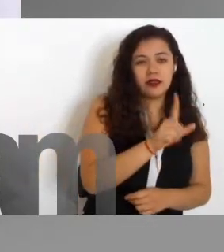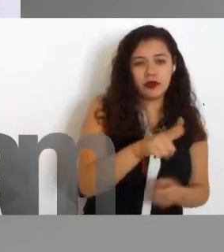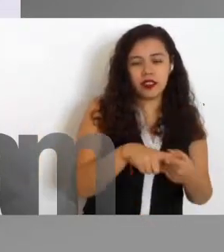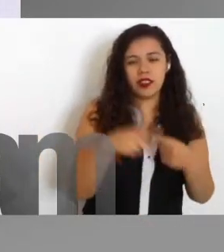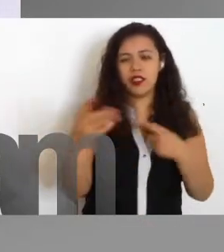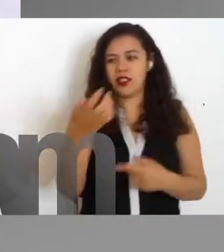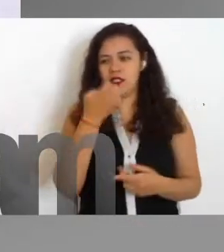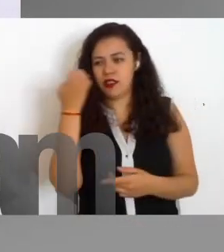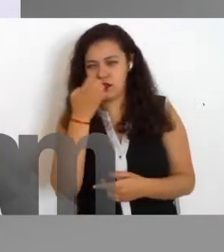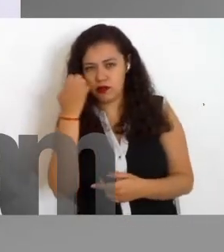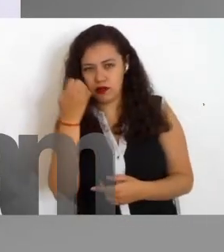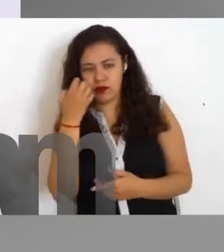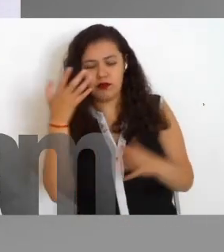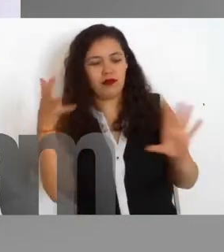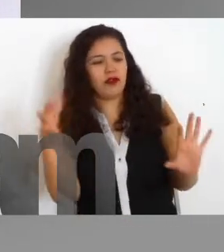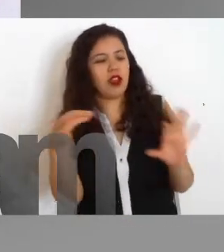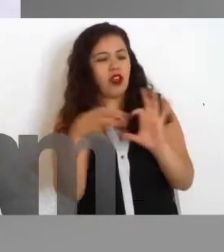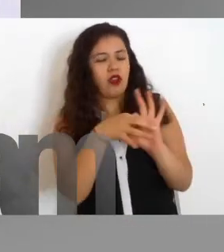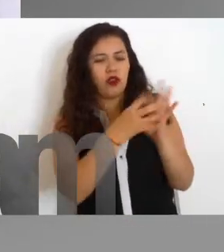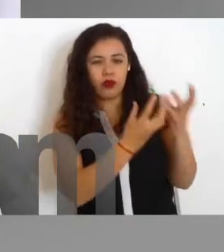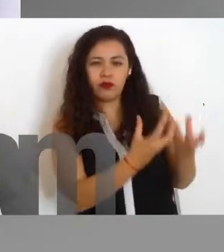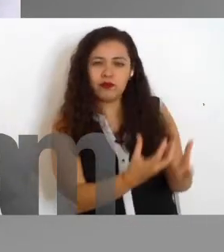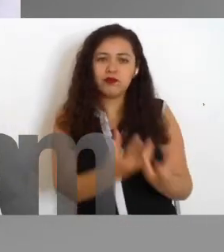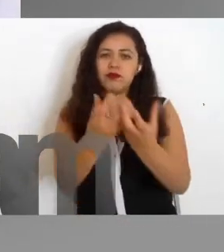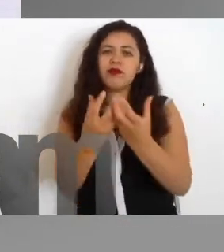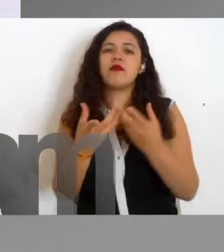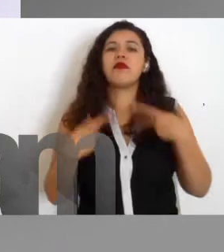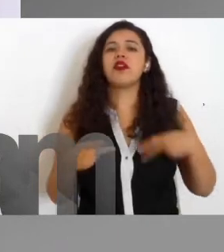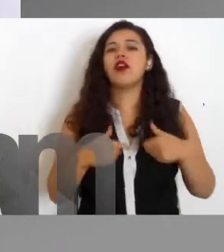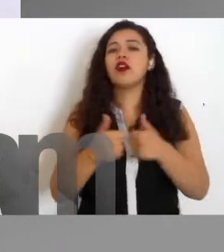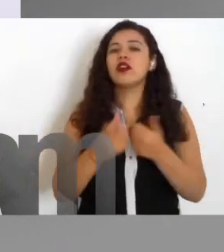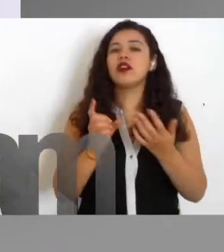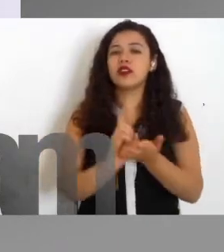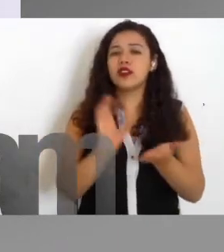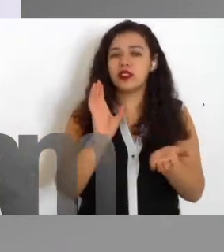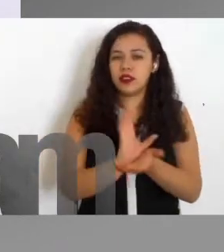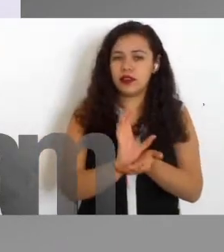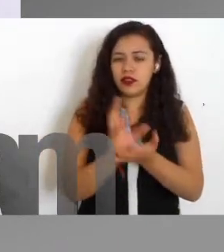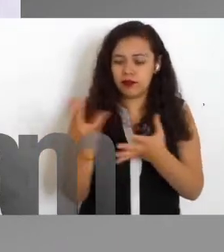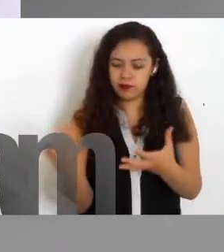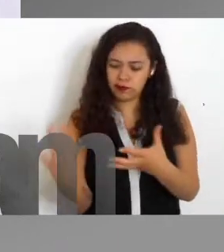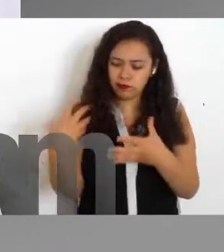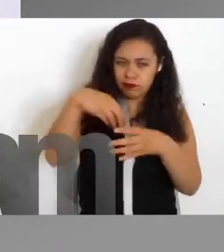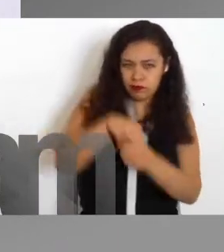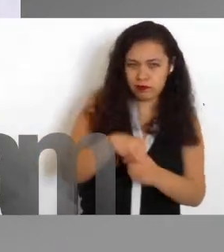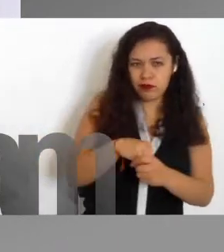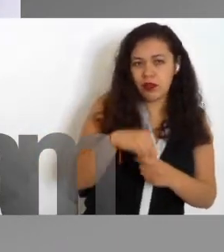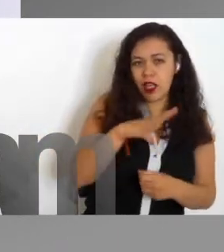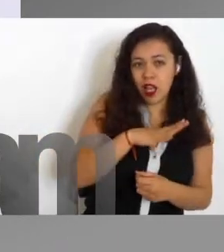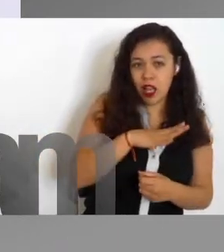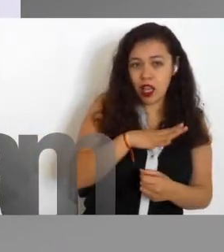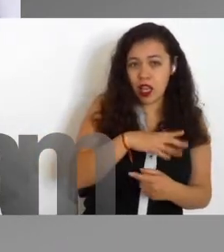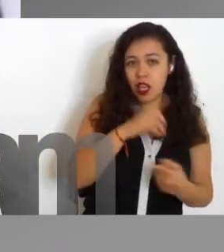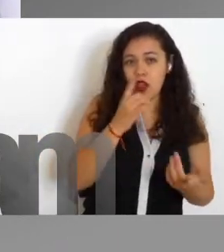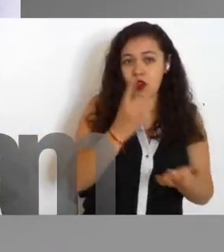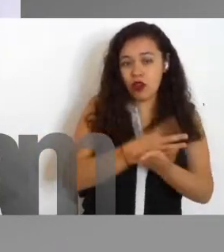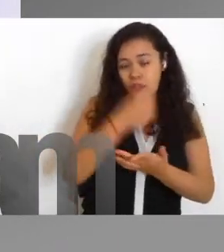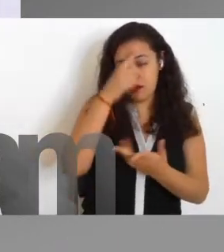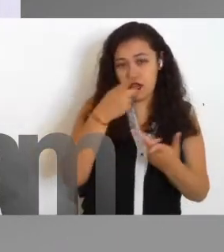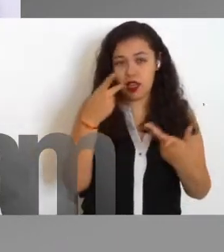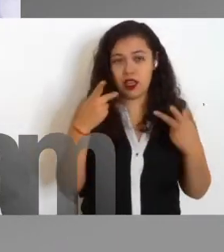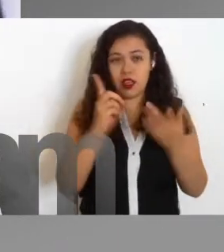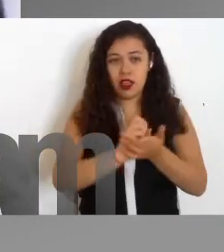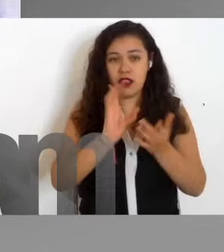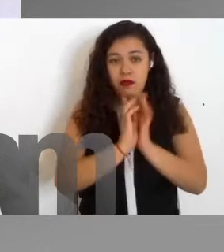a lograr que las personas con discapacidad tengan esta inclusión, no solamente para la discapacidad física, sino